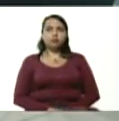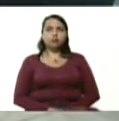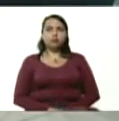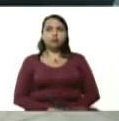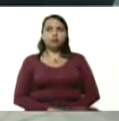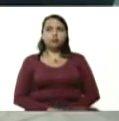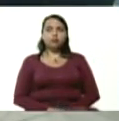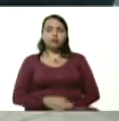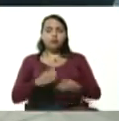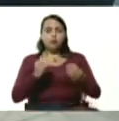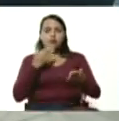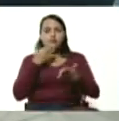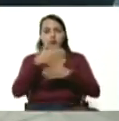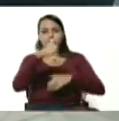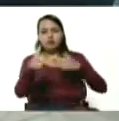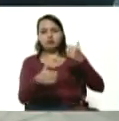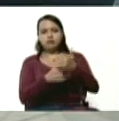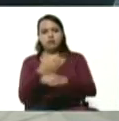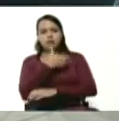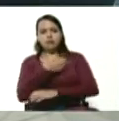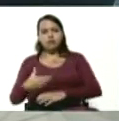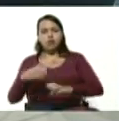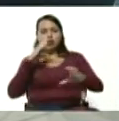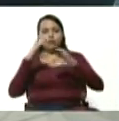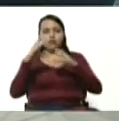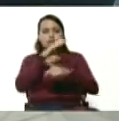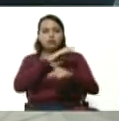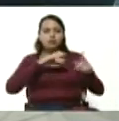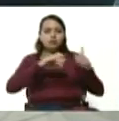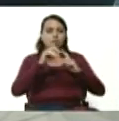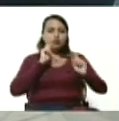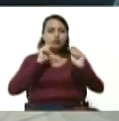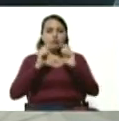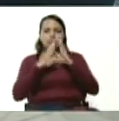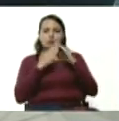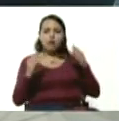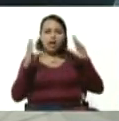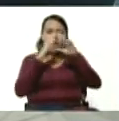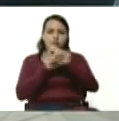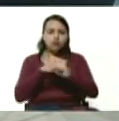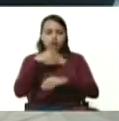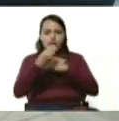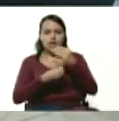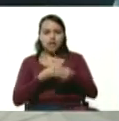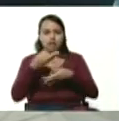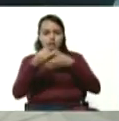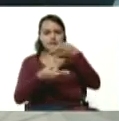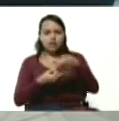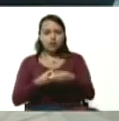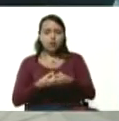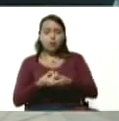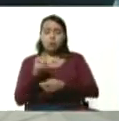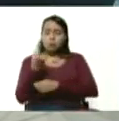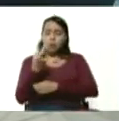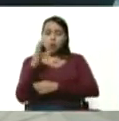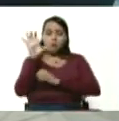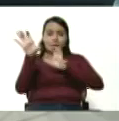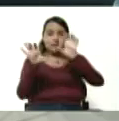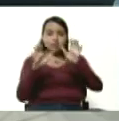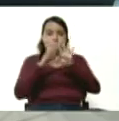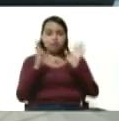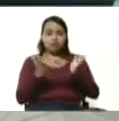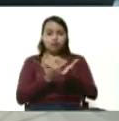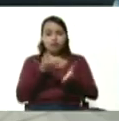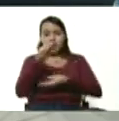muchas gracias al vicepresidente sectorial de comunicación cultura y turismo como todas las noches un balance actualizado pocos países en el mundo hacen de esta